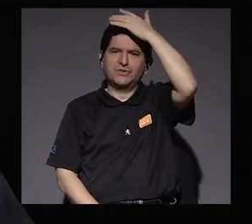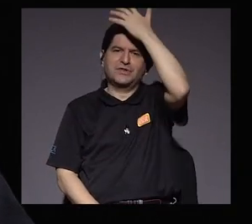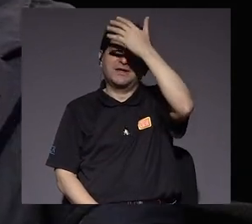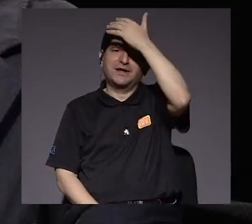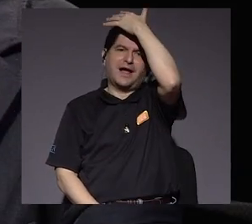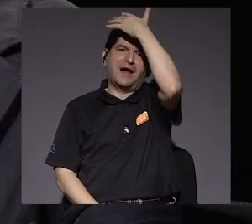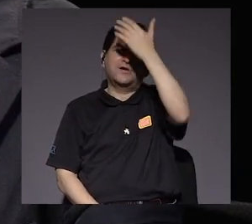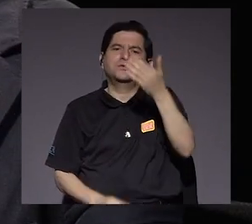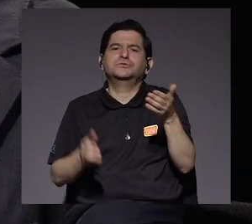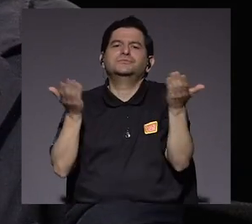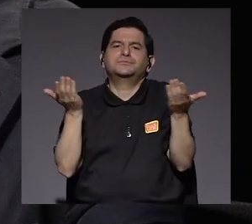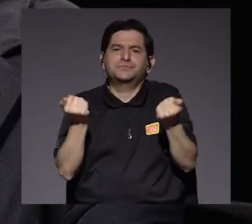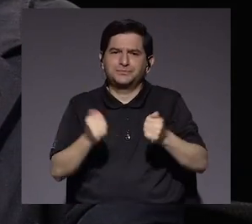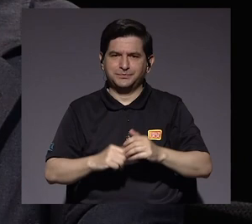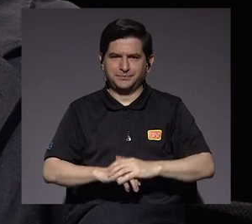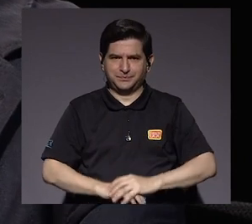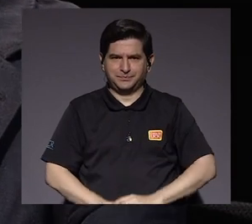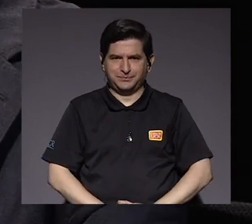Alvarado?